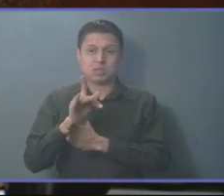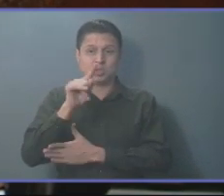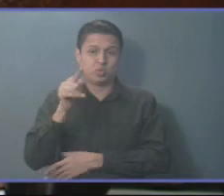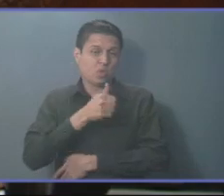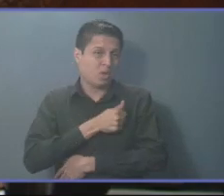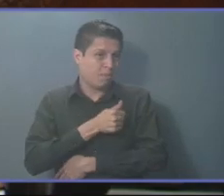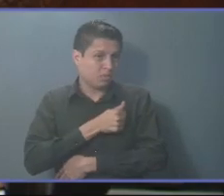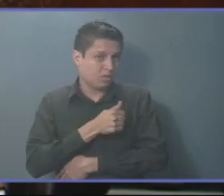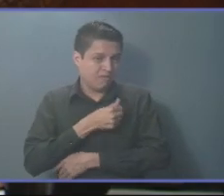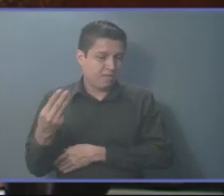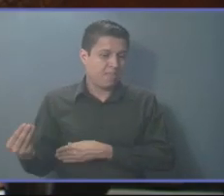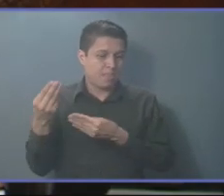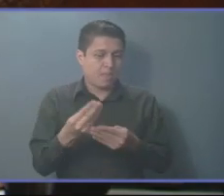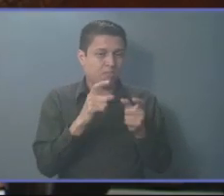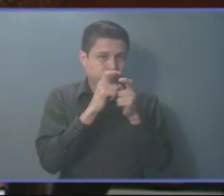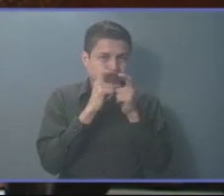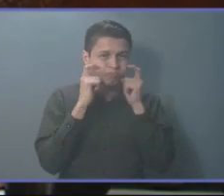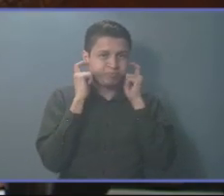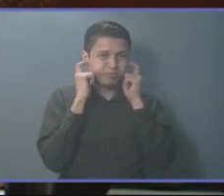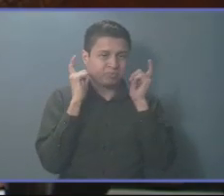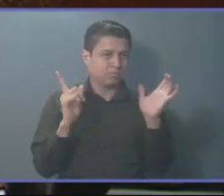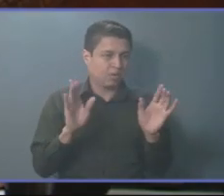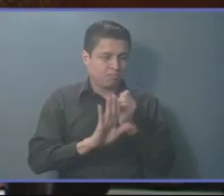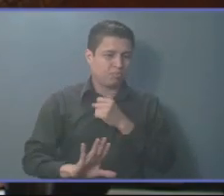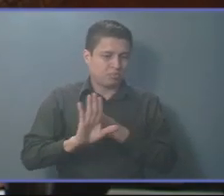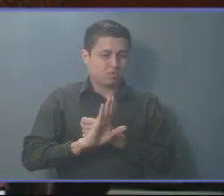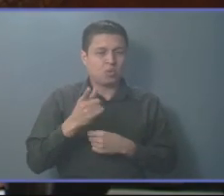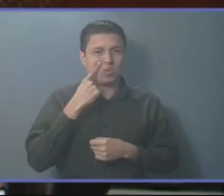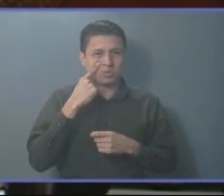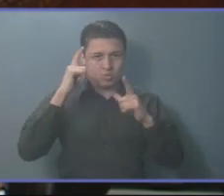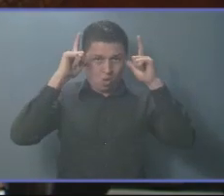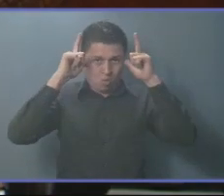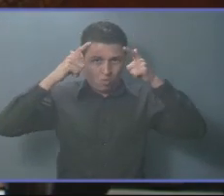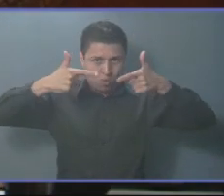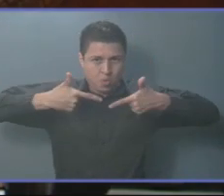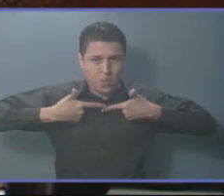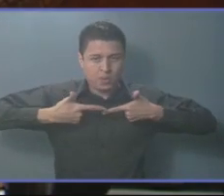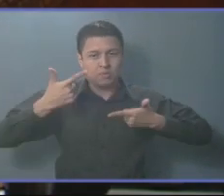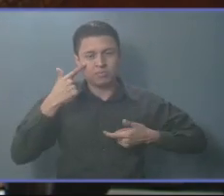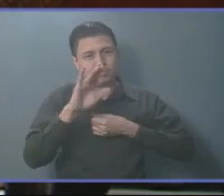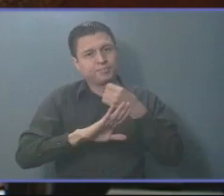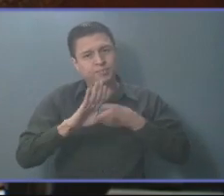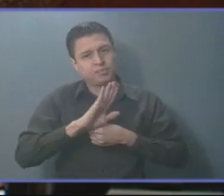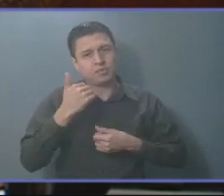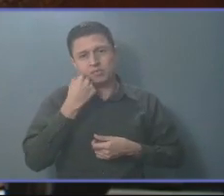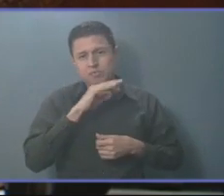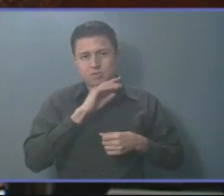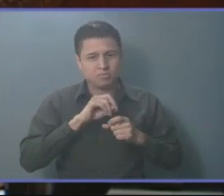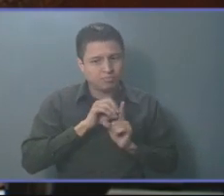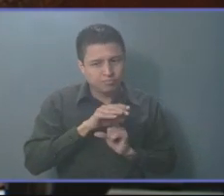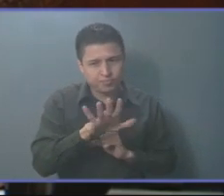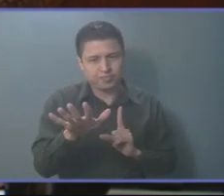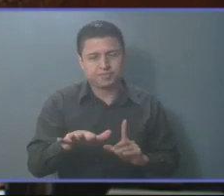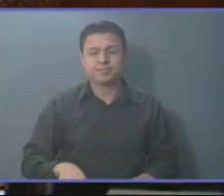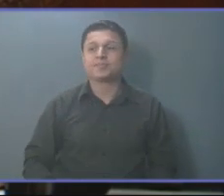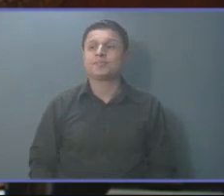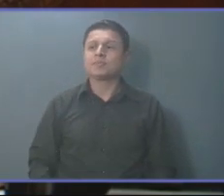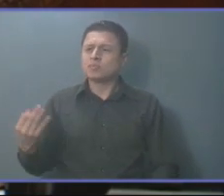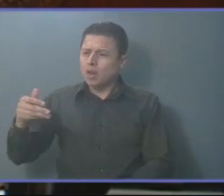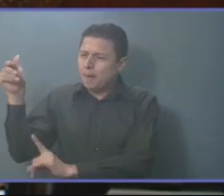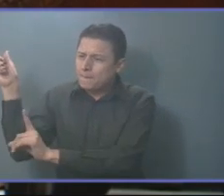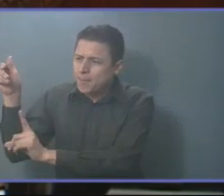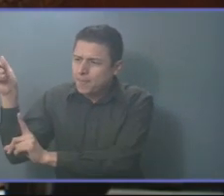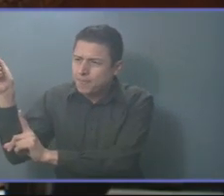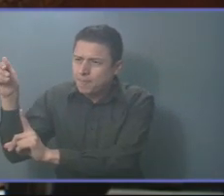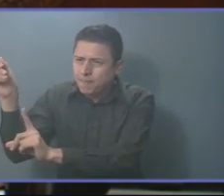trabajador se expone en el lugar de trabajo durante el ejercicio de sus funciones. Capacitar sobre su uso adecuado y disponer